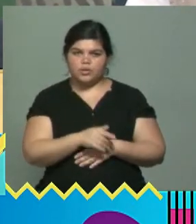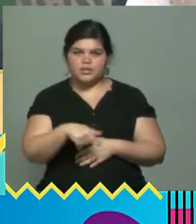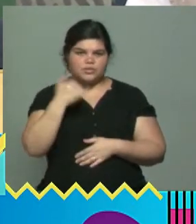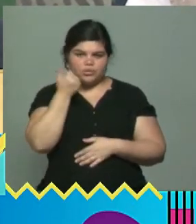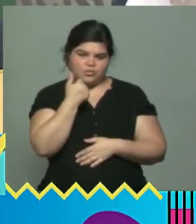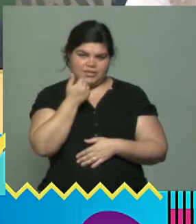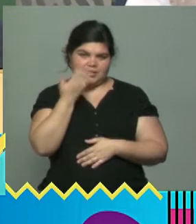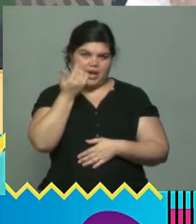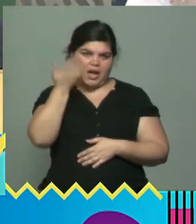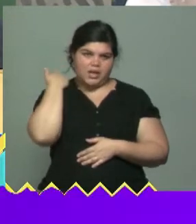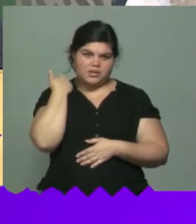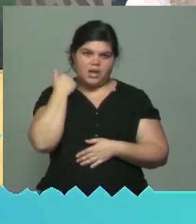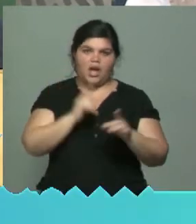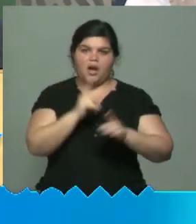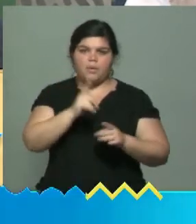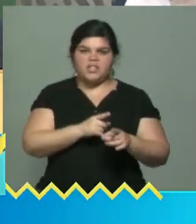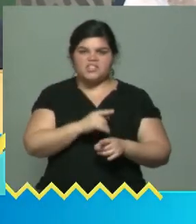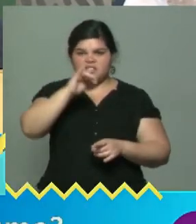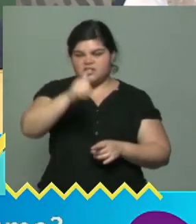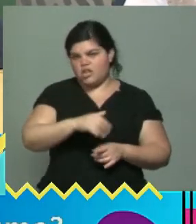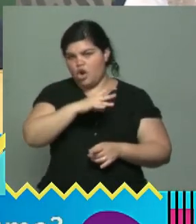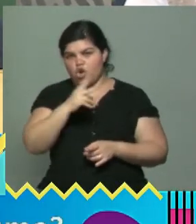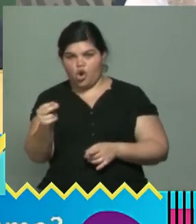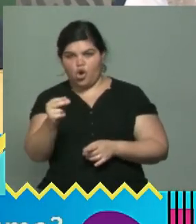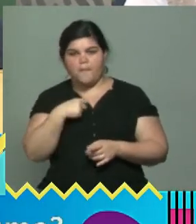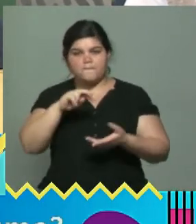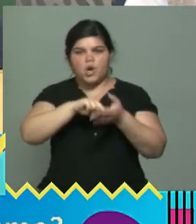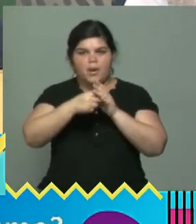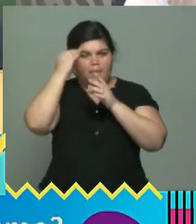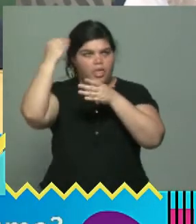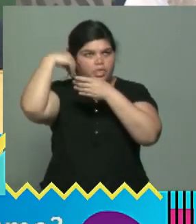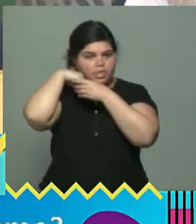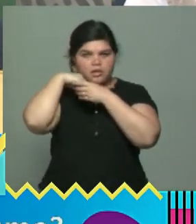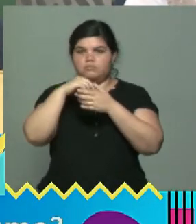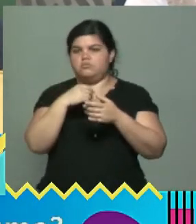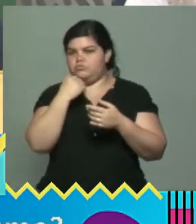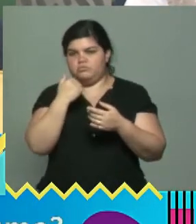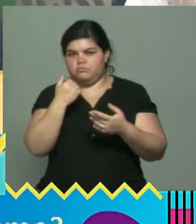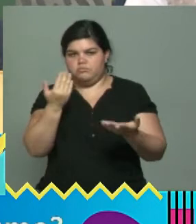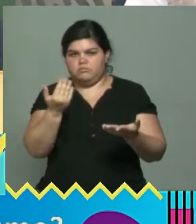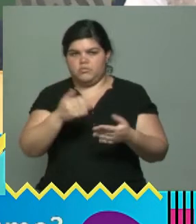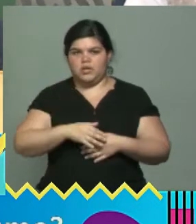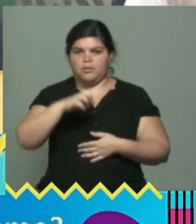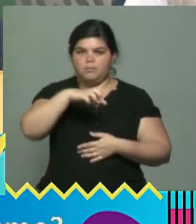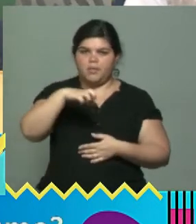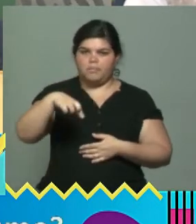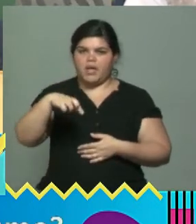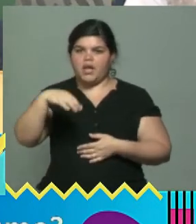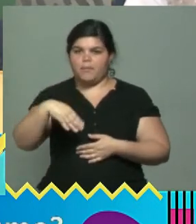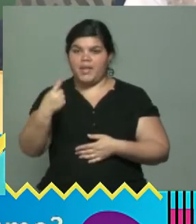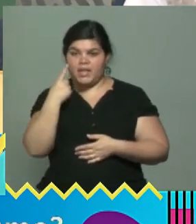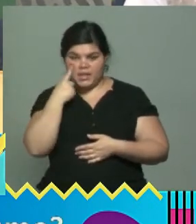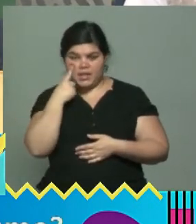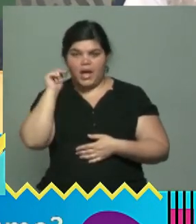hablaron, de que el niño a veces genera el trauma o no. O sea, entonces, bueno, y después nosotros trabajamos igual que el PPMI, tengo equipos